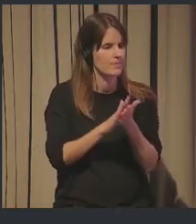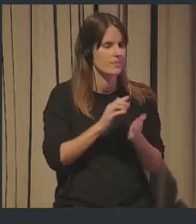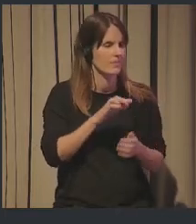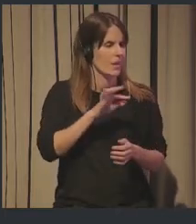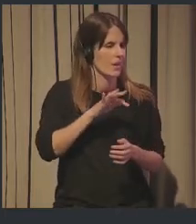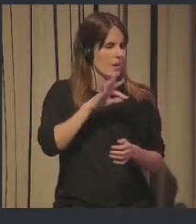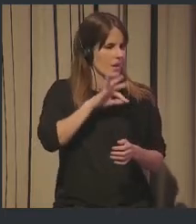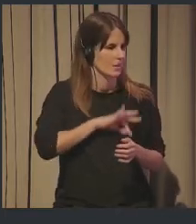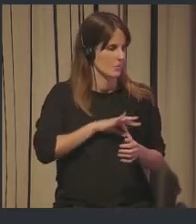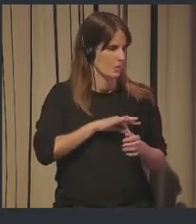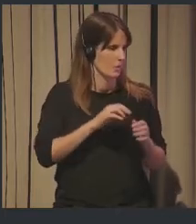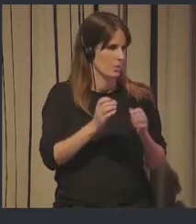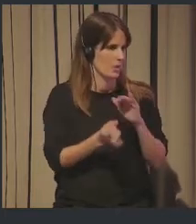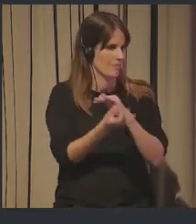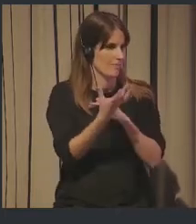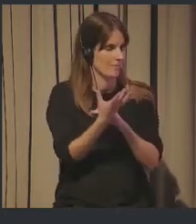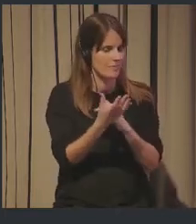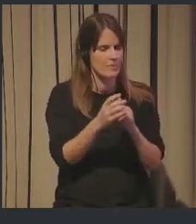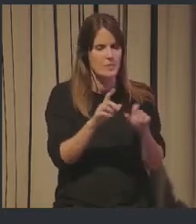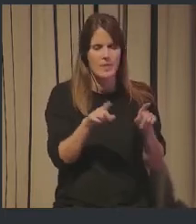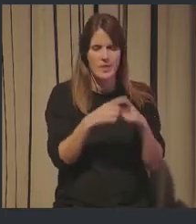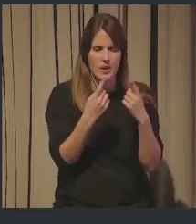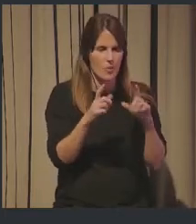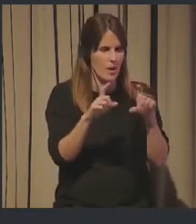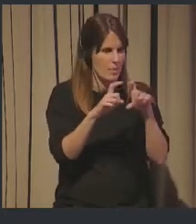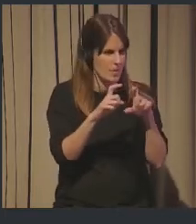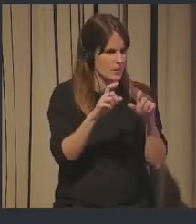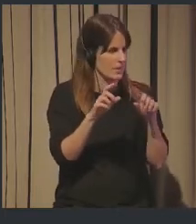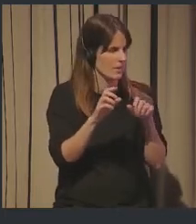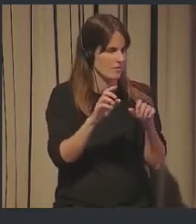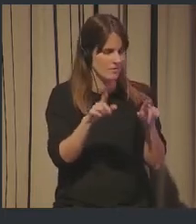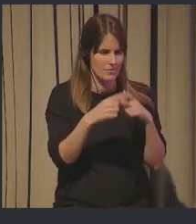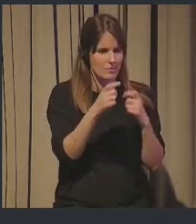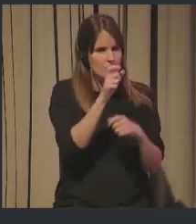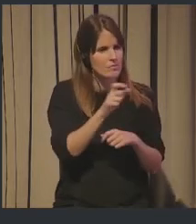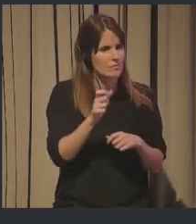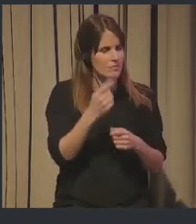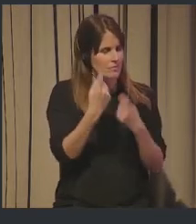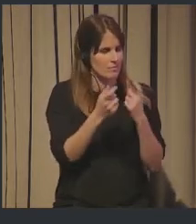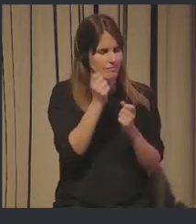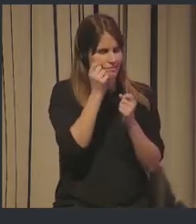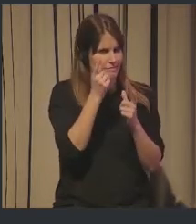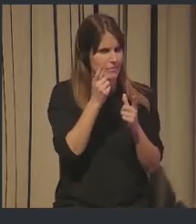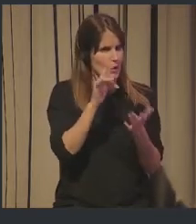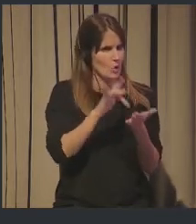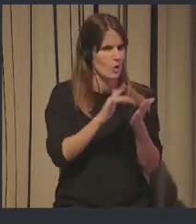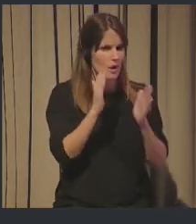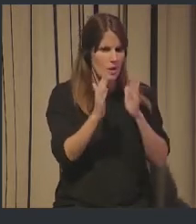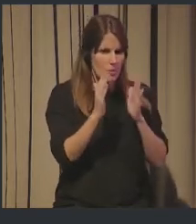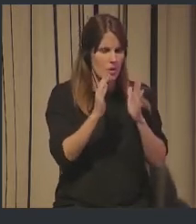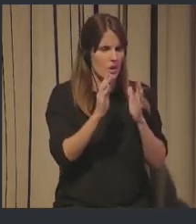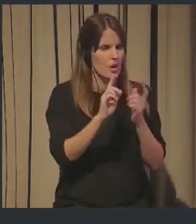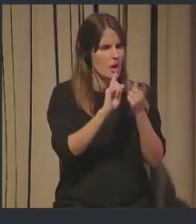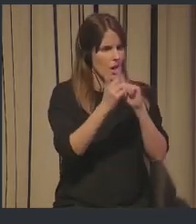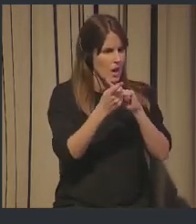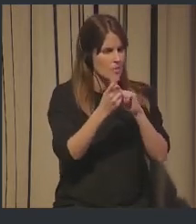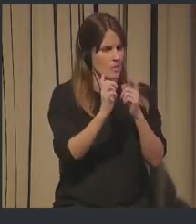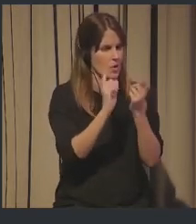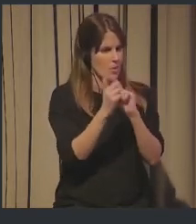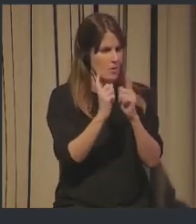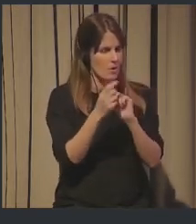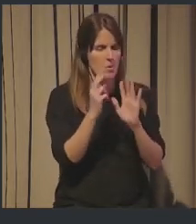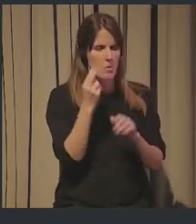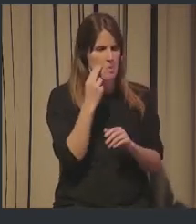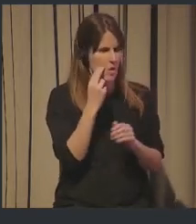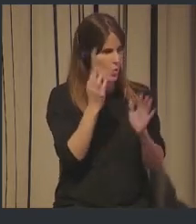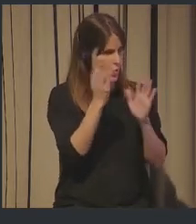una empresa o no, el espíritu emprendedor consiste de personas que se dan cuenta de que estamos en un periodo turbulento, pero no nos da miedo,